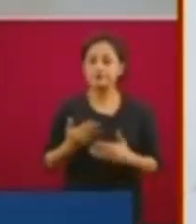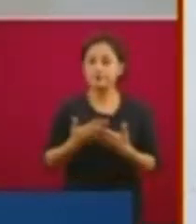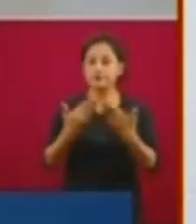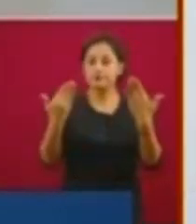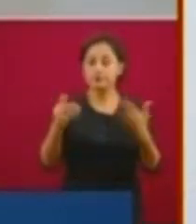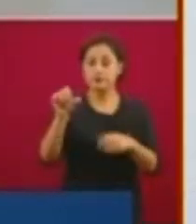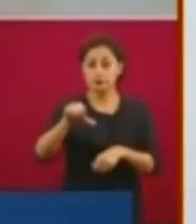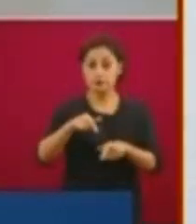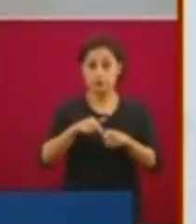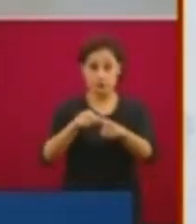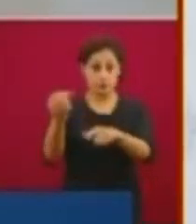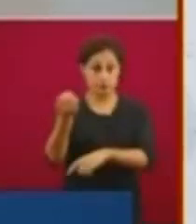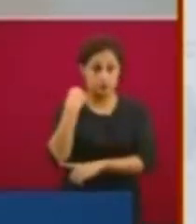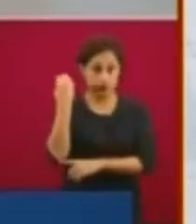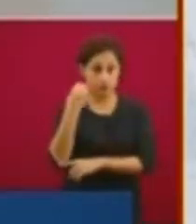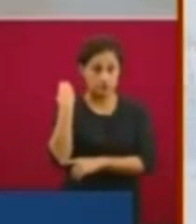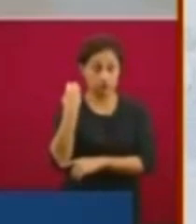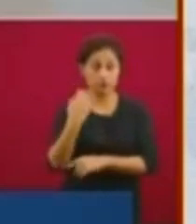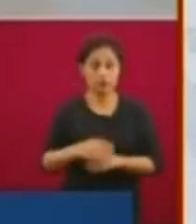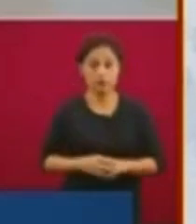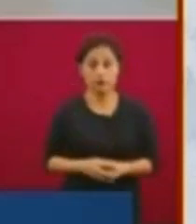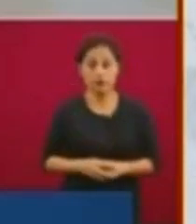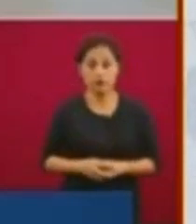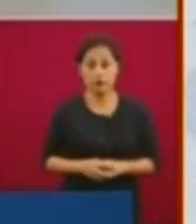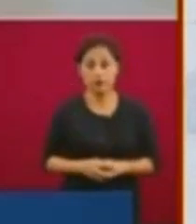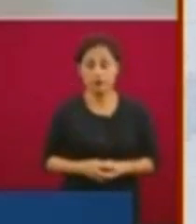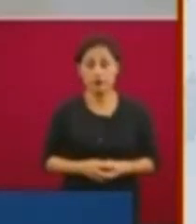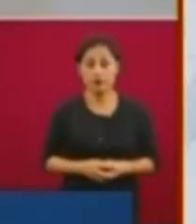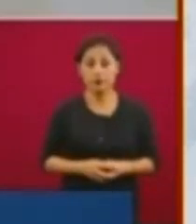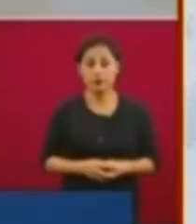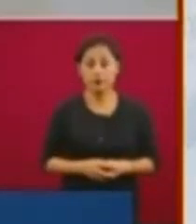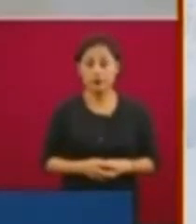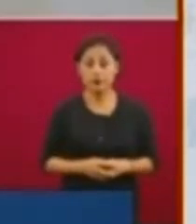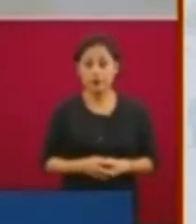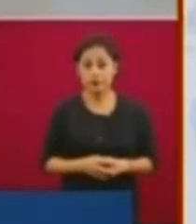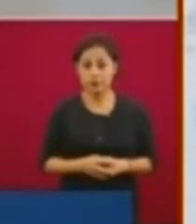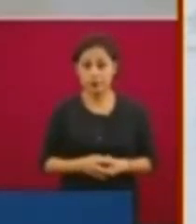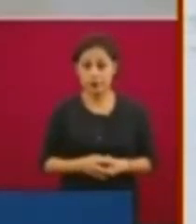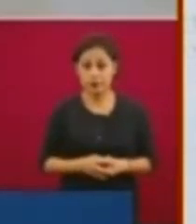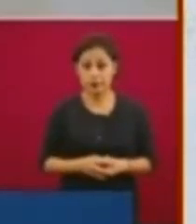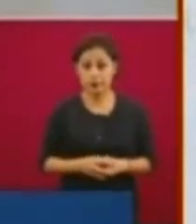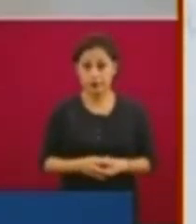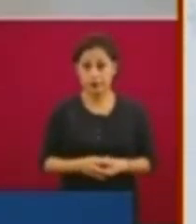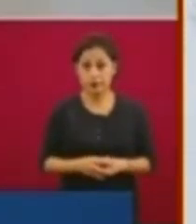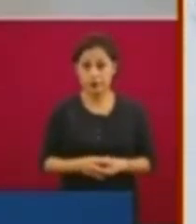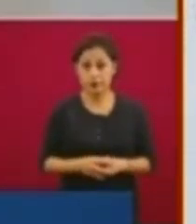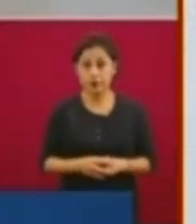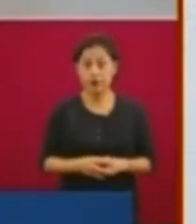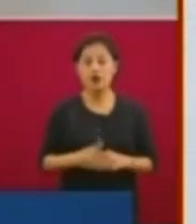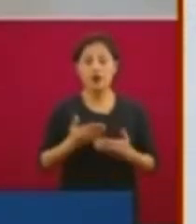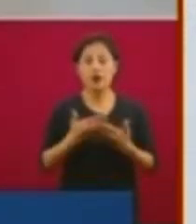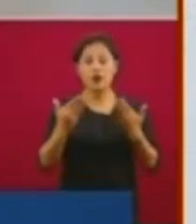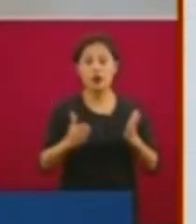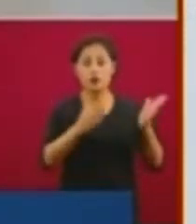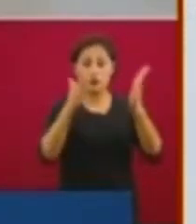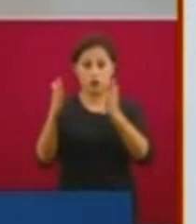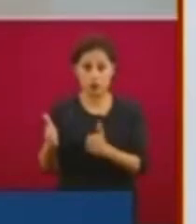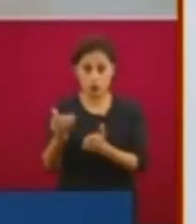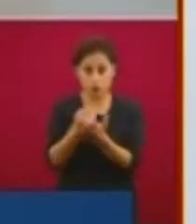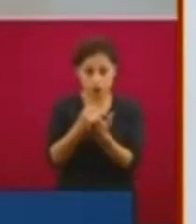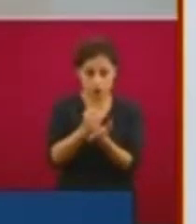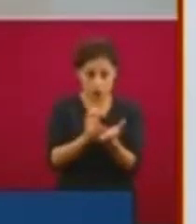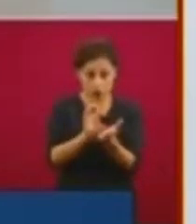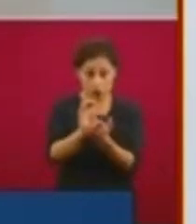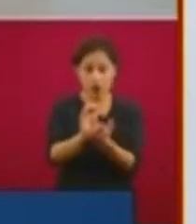estamos buscando a través de esta coordinación con Infonavit, Sociedad Hipotecaria Federal, Foviste, es ver ampliar